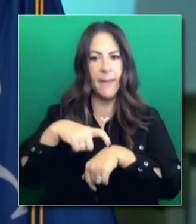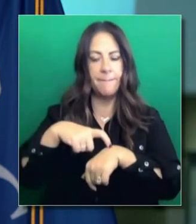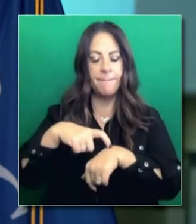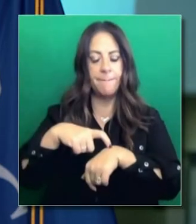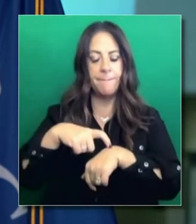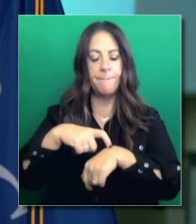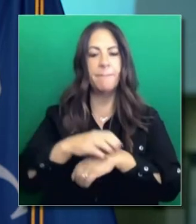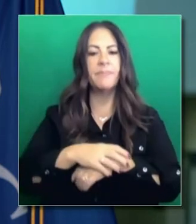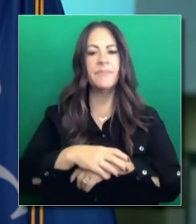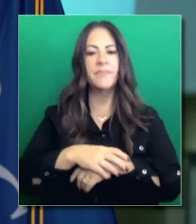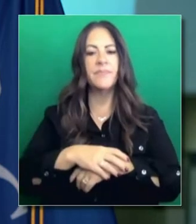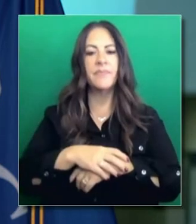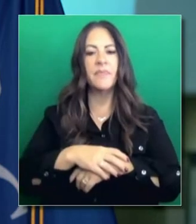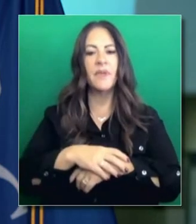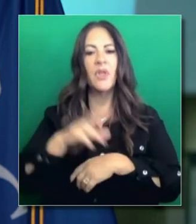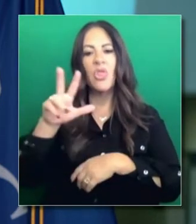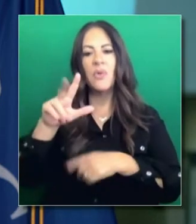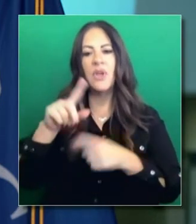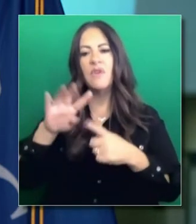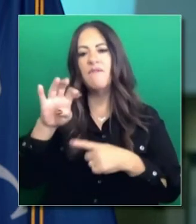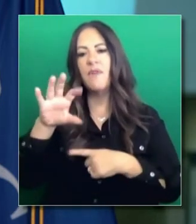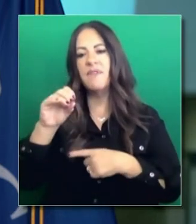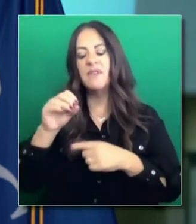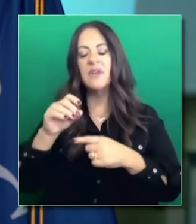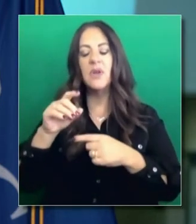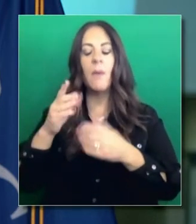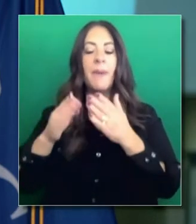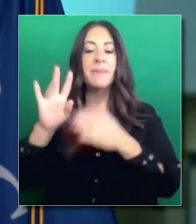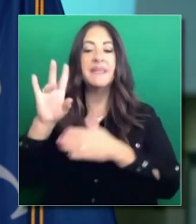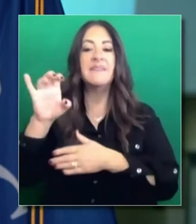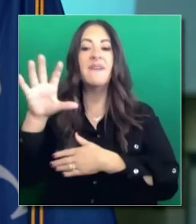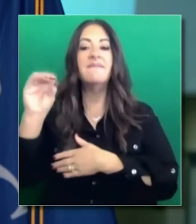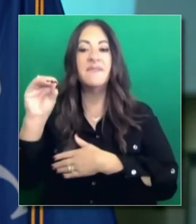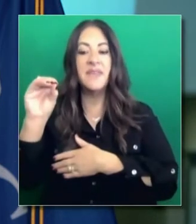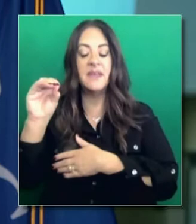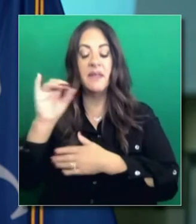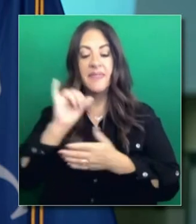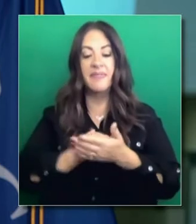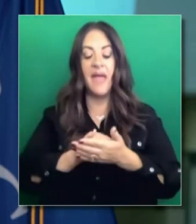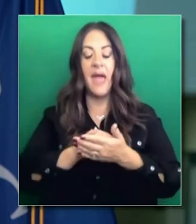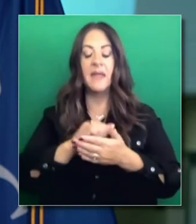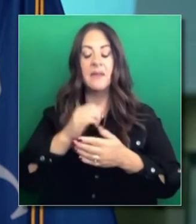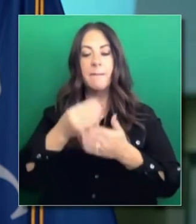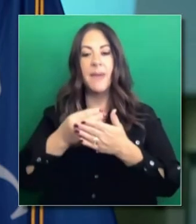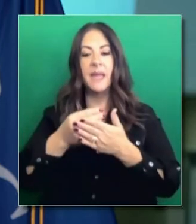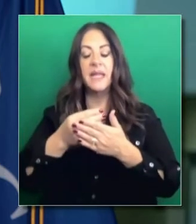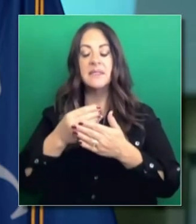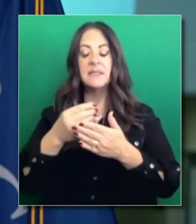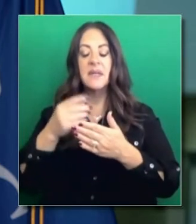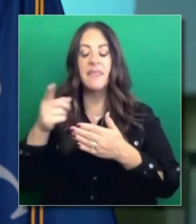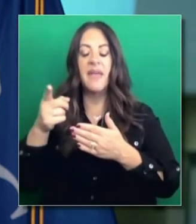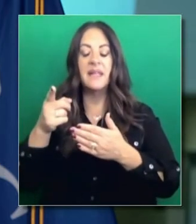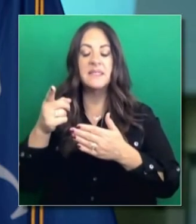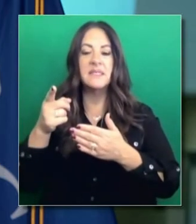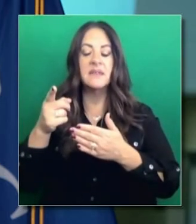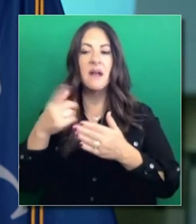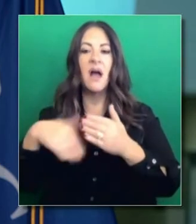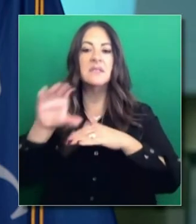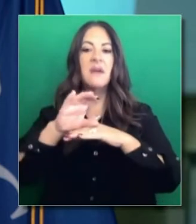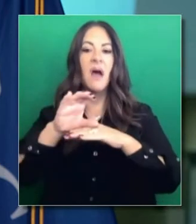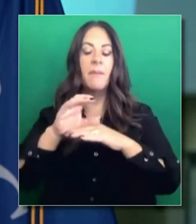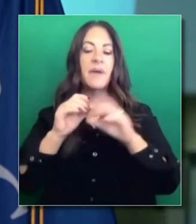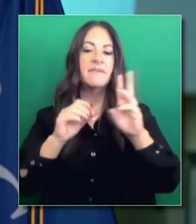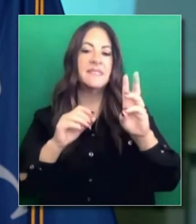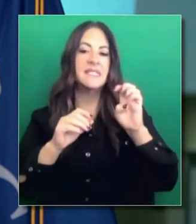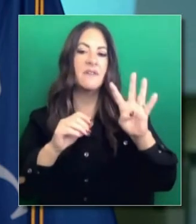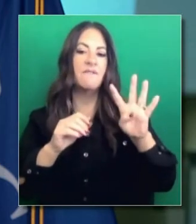$98,000 en base 450 hasta máximo 750. Esto suma a los 145,000 que las